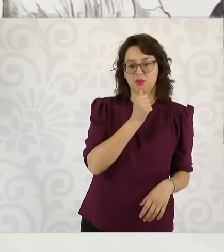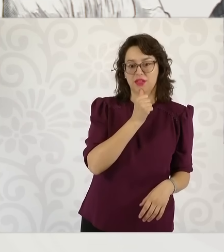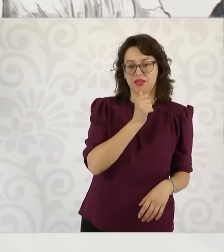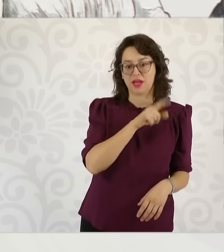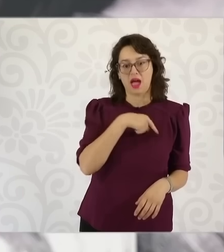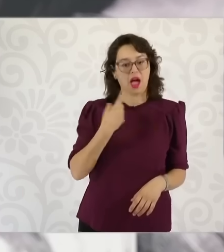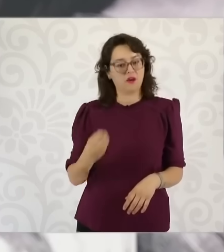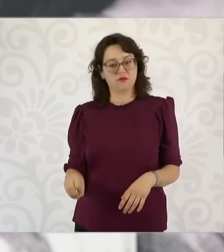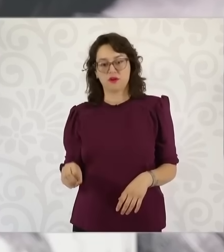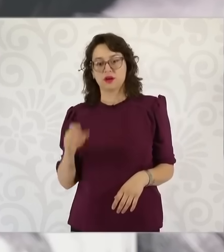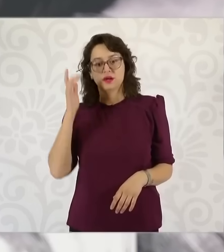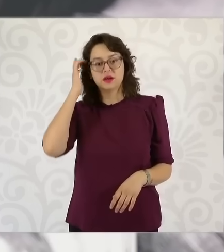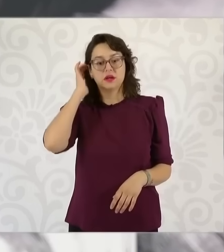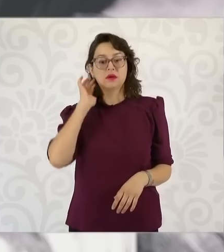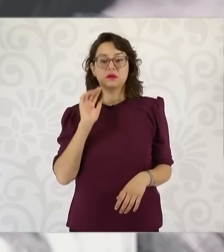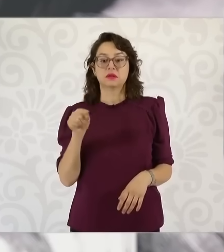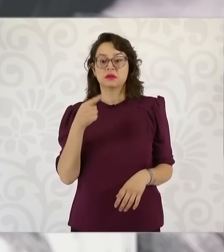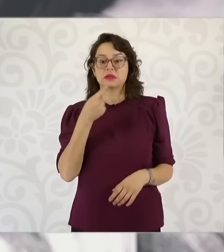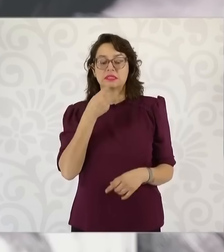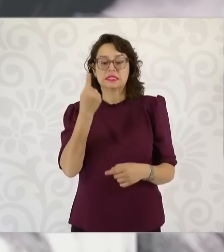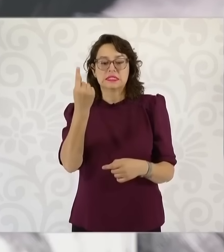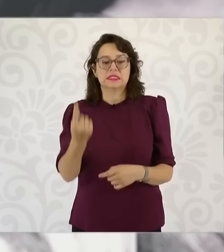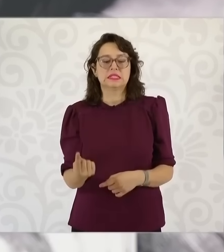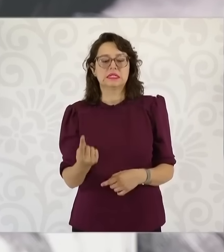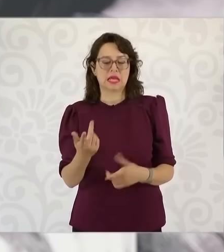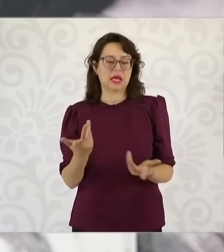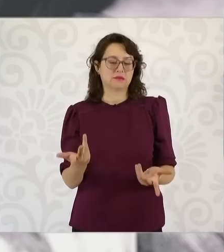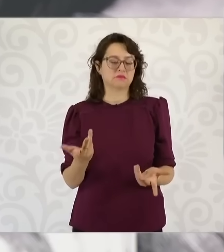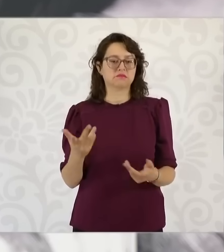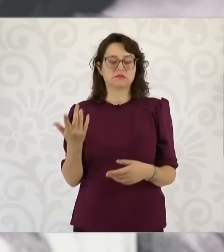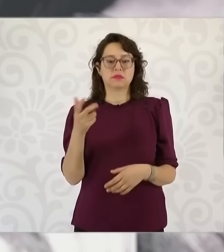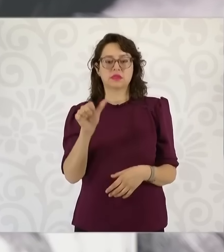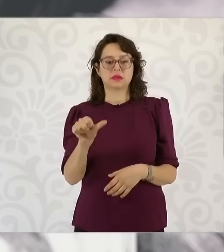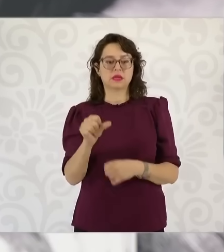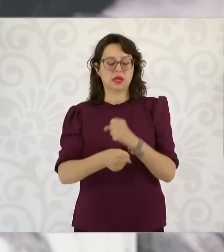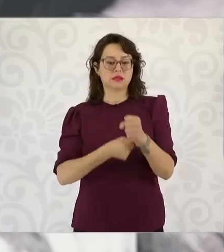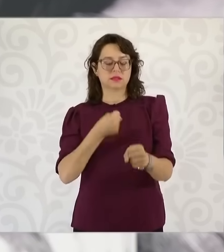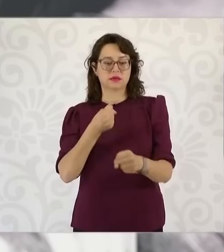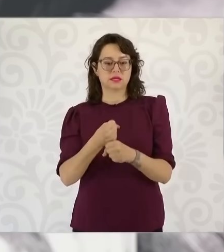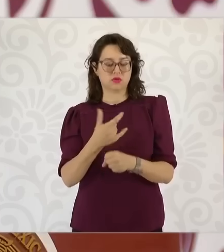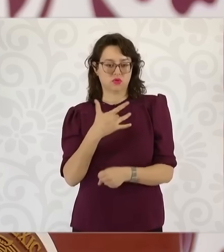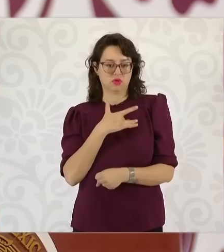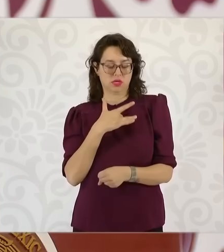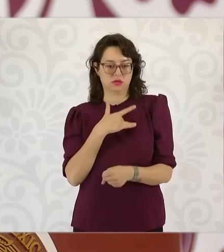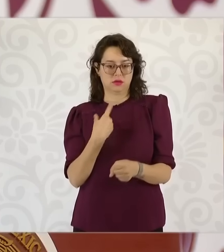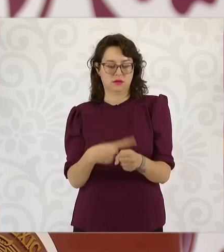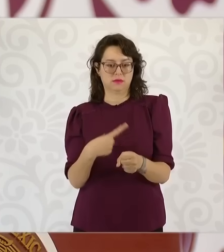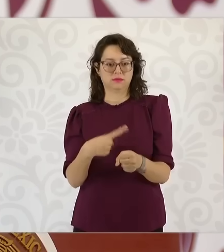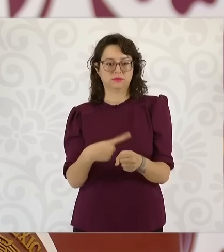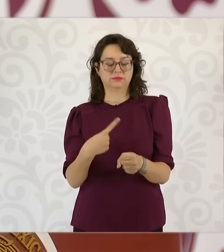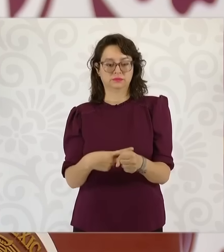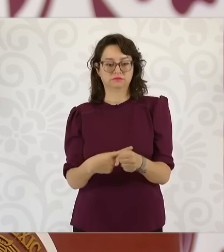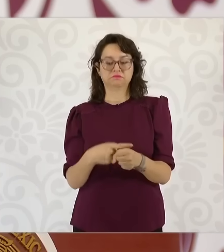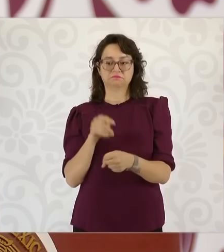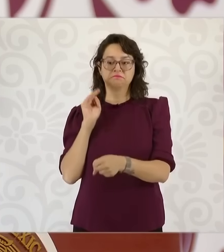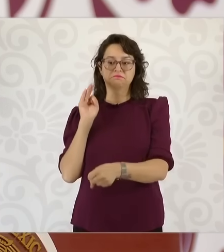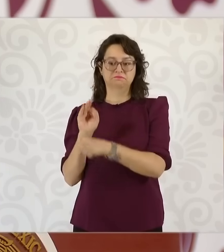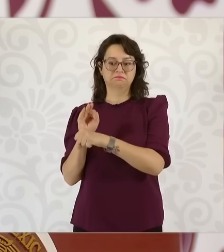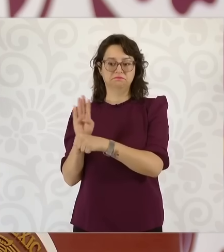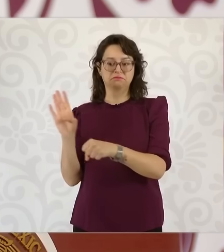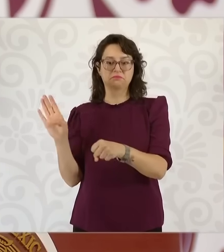fue una joven de 16 años, Ariadna, que padeció una enfermedad cardíaca congénita y ella se vio